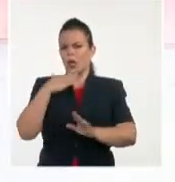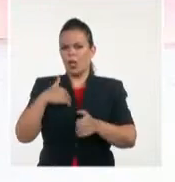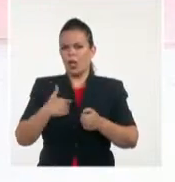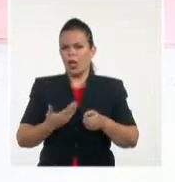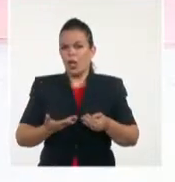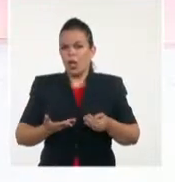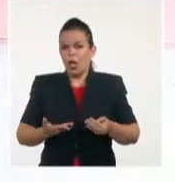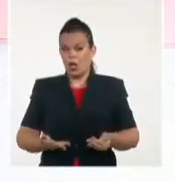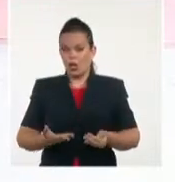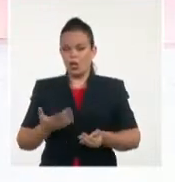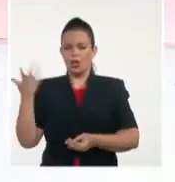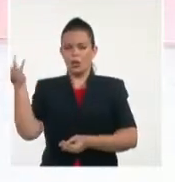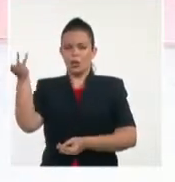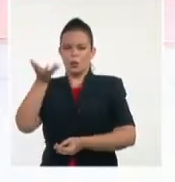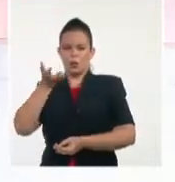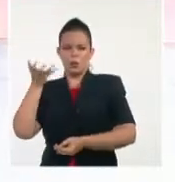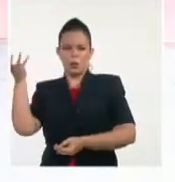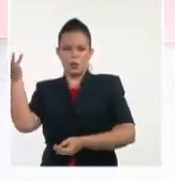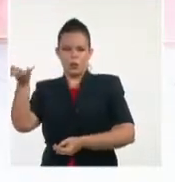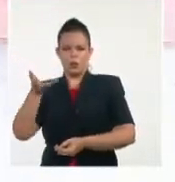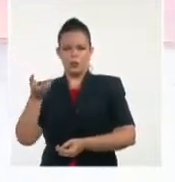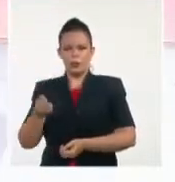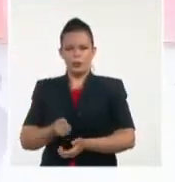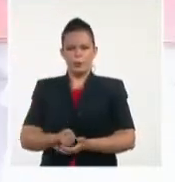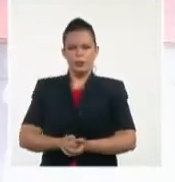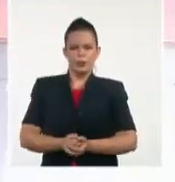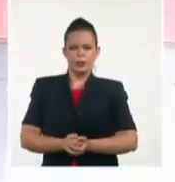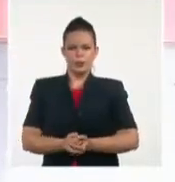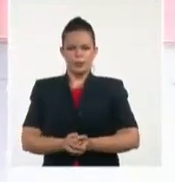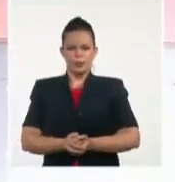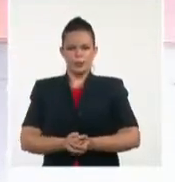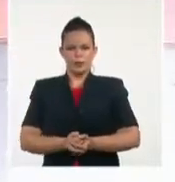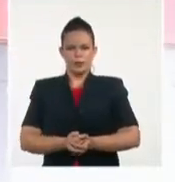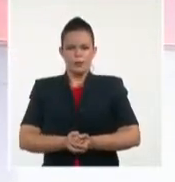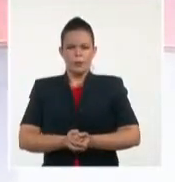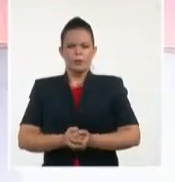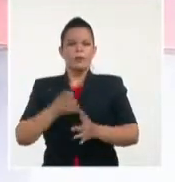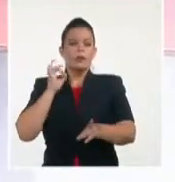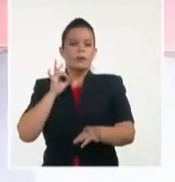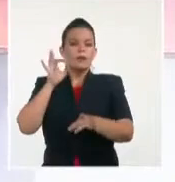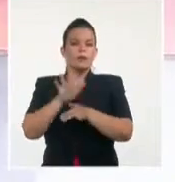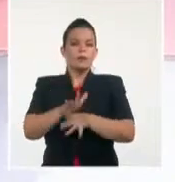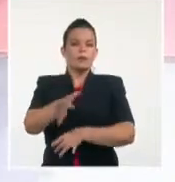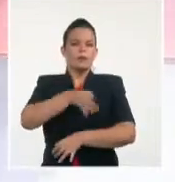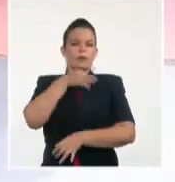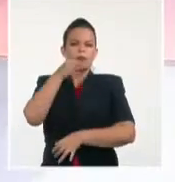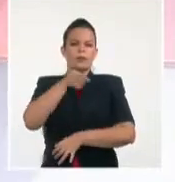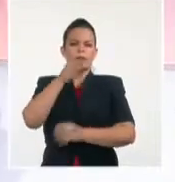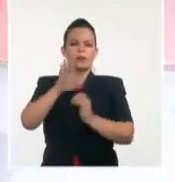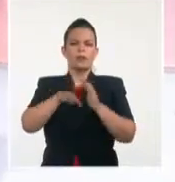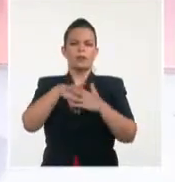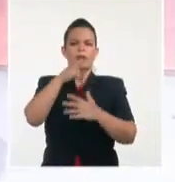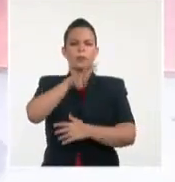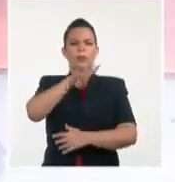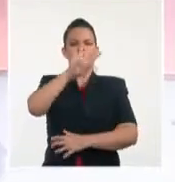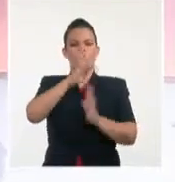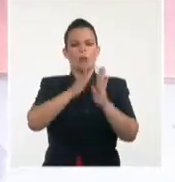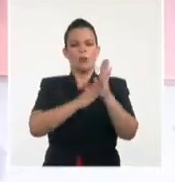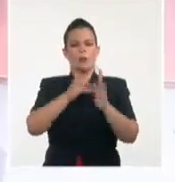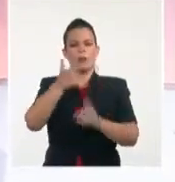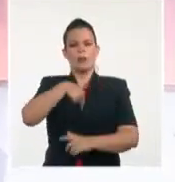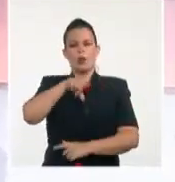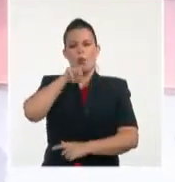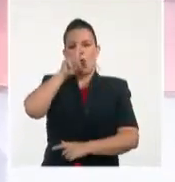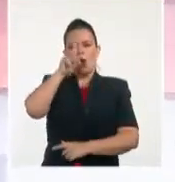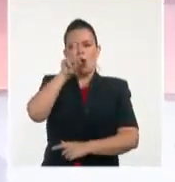que es Elsa. El día 24 de junio, a las 11 de la mañana, salió de África. Aquí